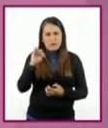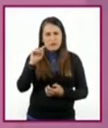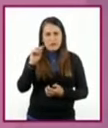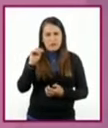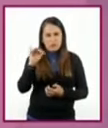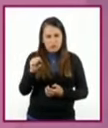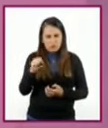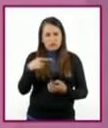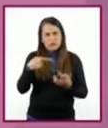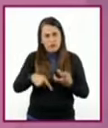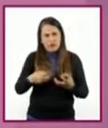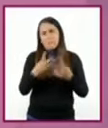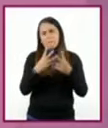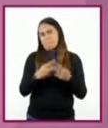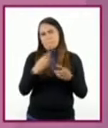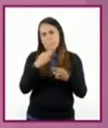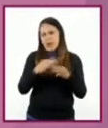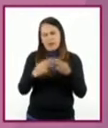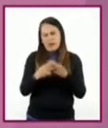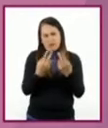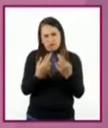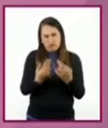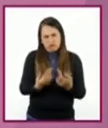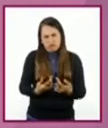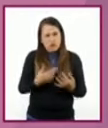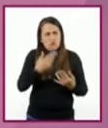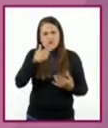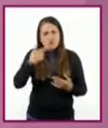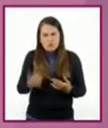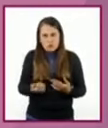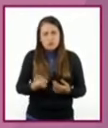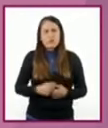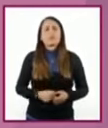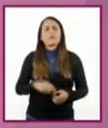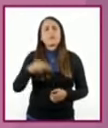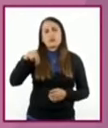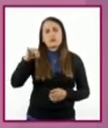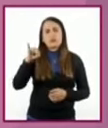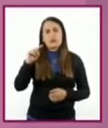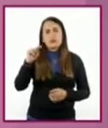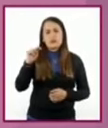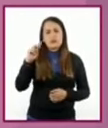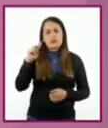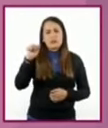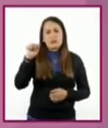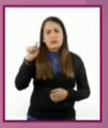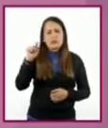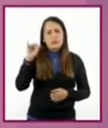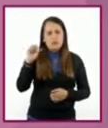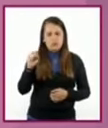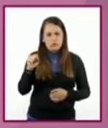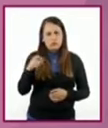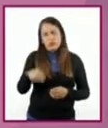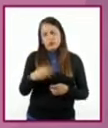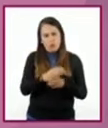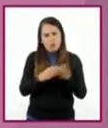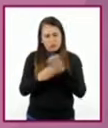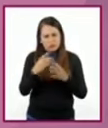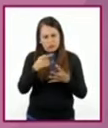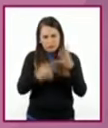materia orgánica en descomposición, o bien, nitratos producidos por las bacterias desnitrificantes a